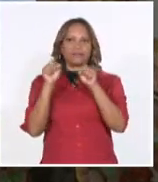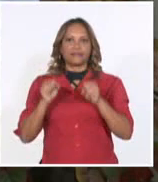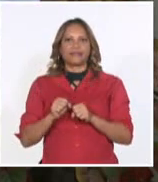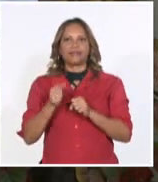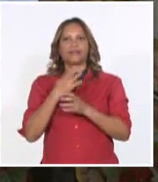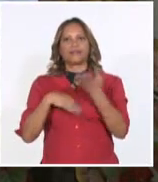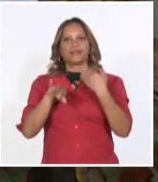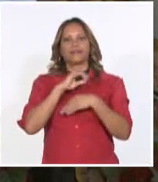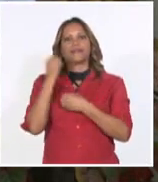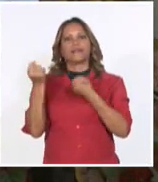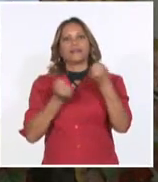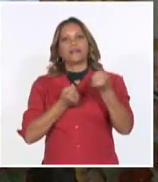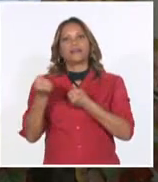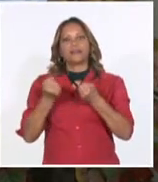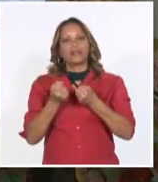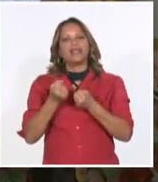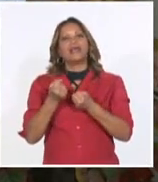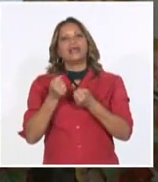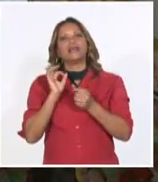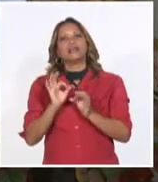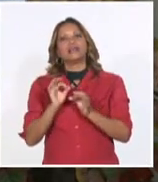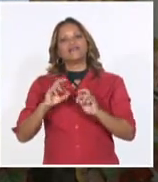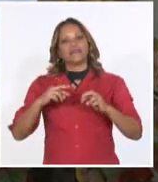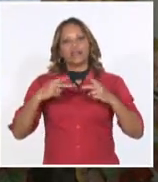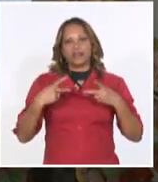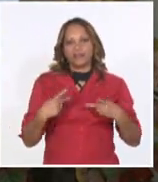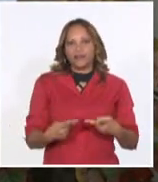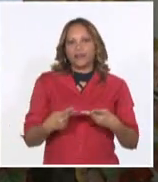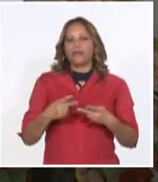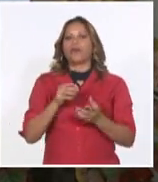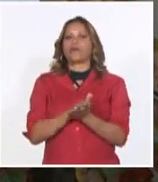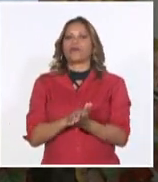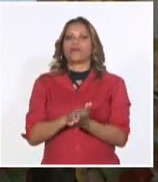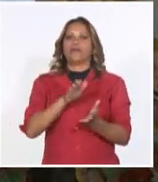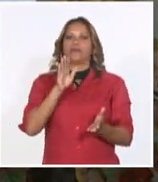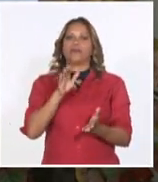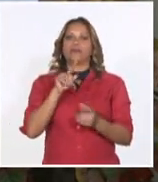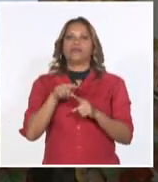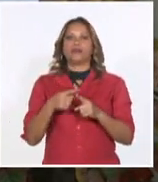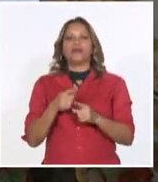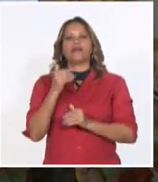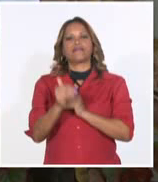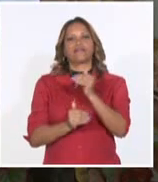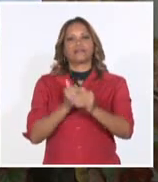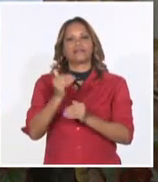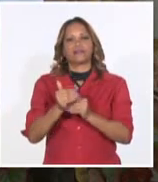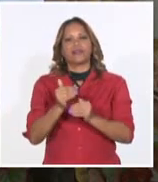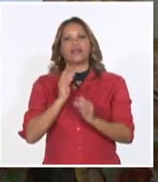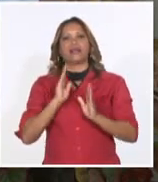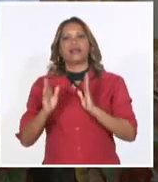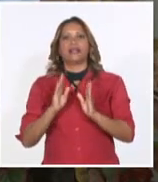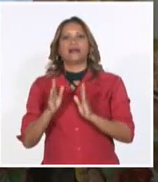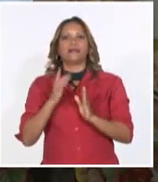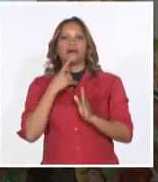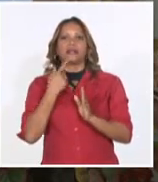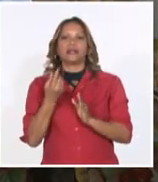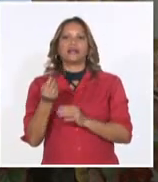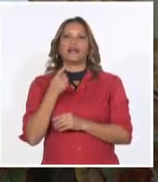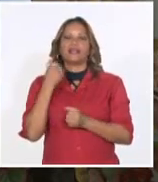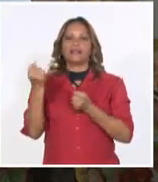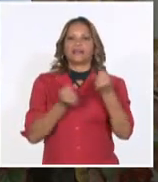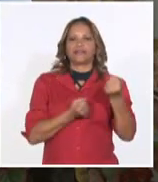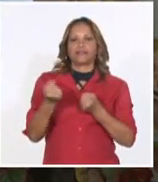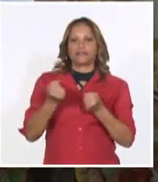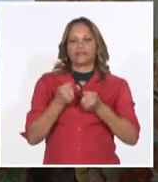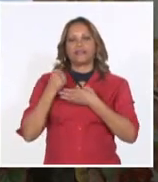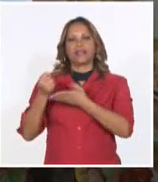del Transporte, pues ratificamos nuestro compromiso con avanzar en el perfeccionamiento de la gestión logística, en este caso con